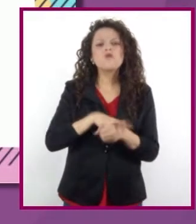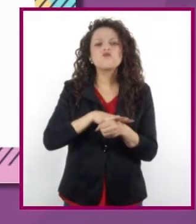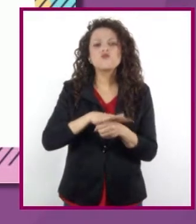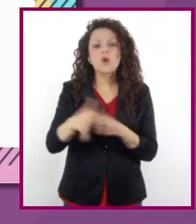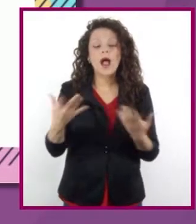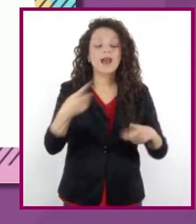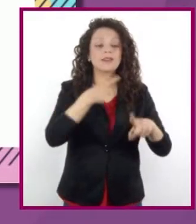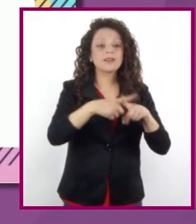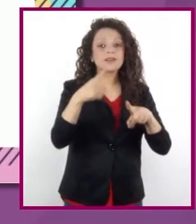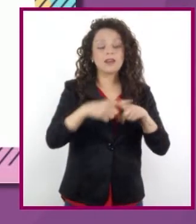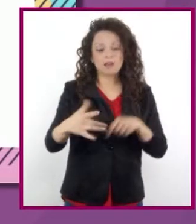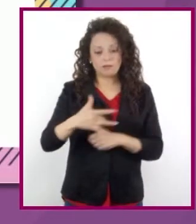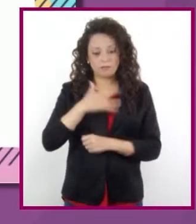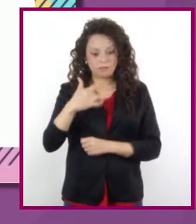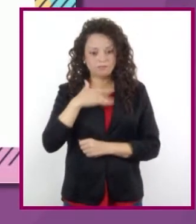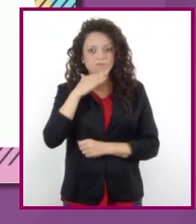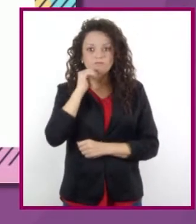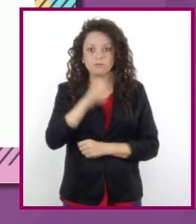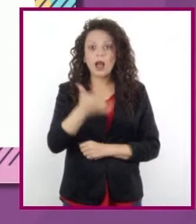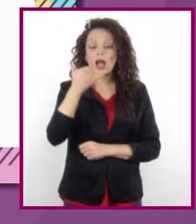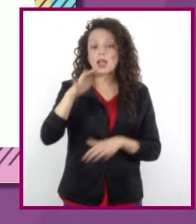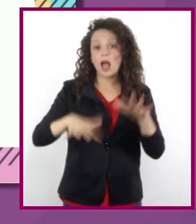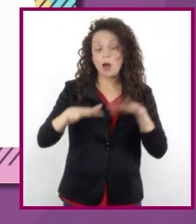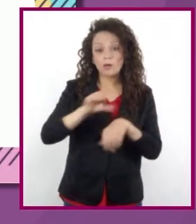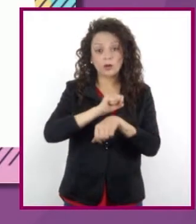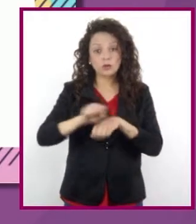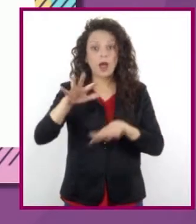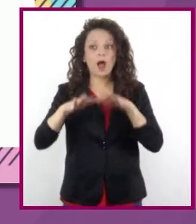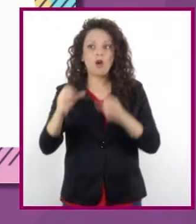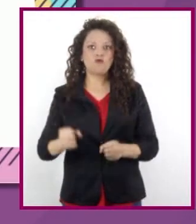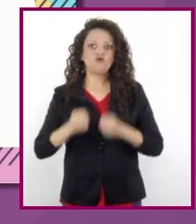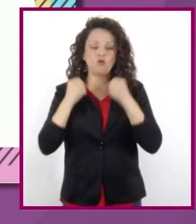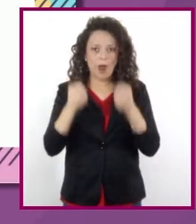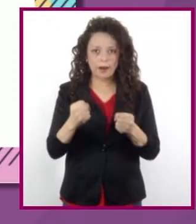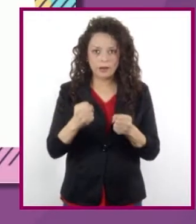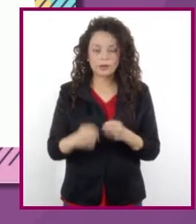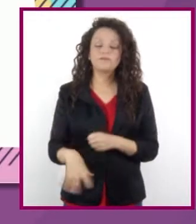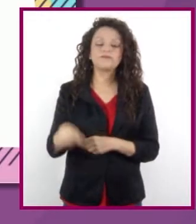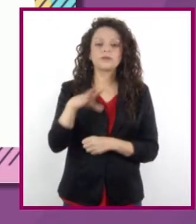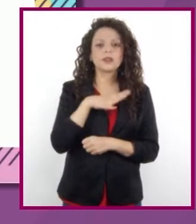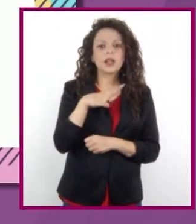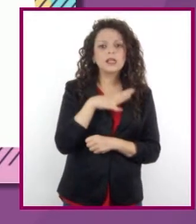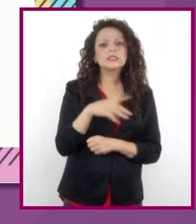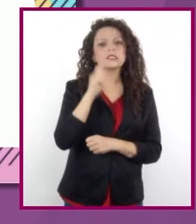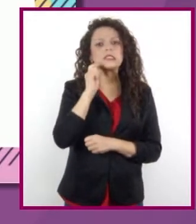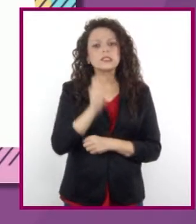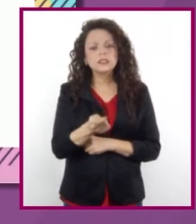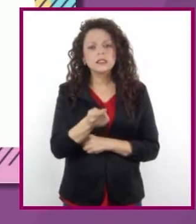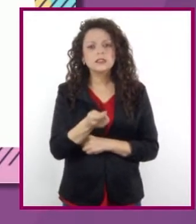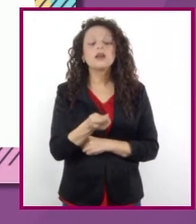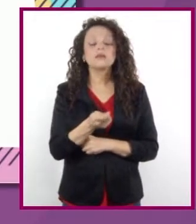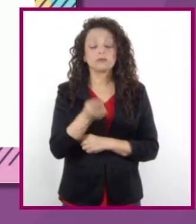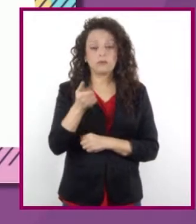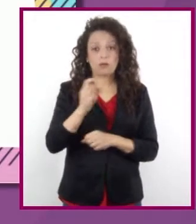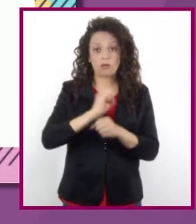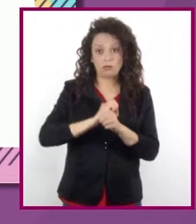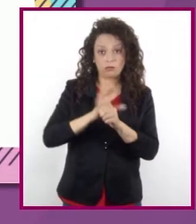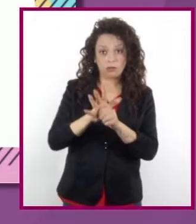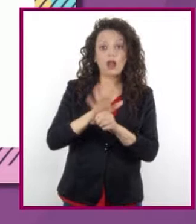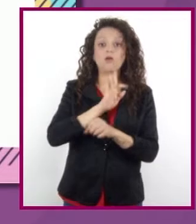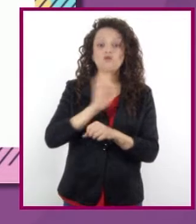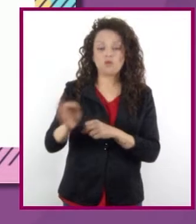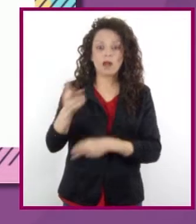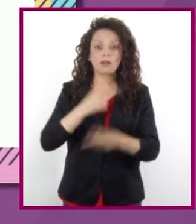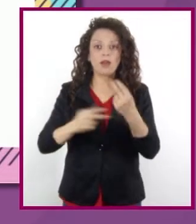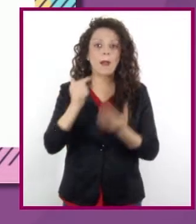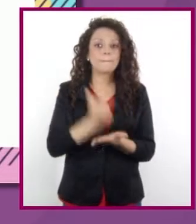síntomas y la intensidad de los mismos. Existen factores que ayudan a que el COVID-19 se torne grave,